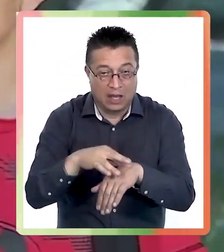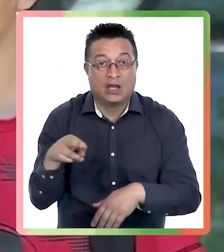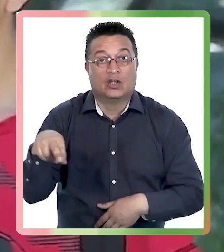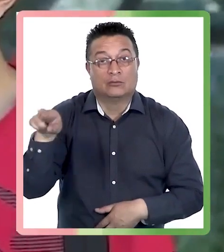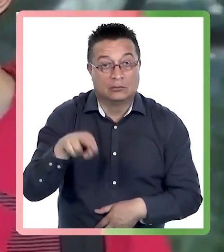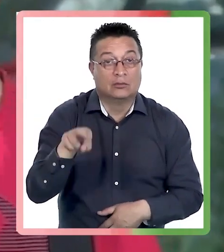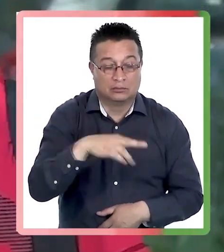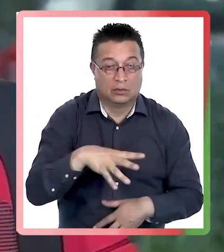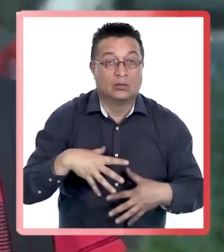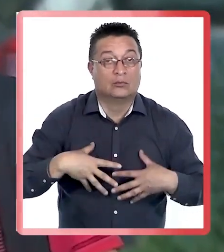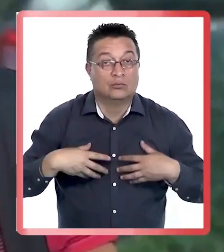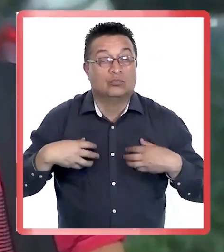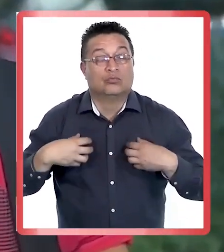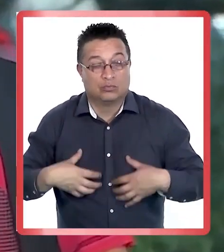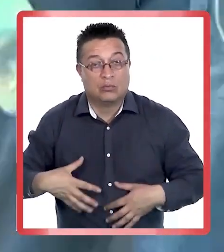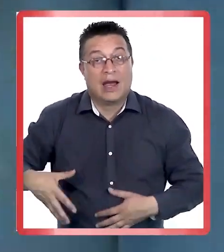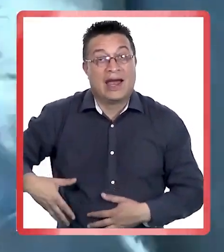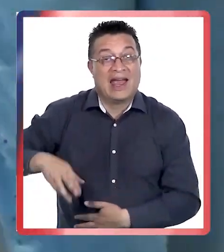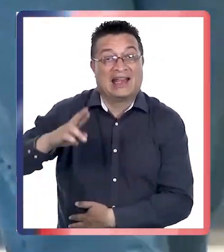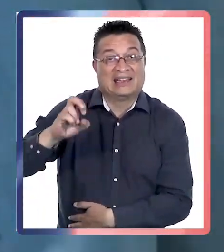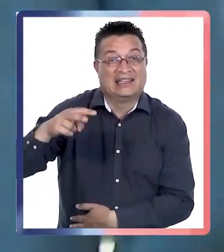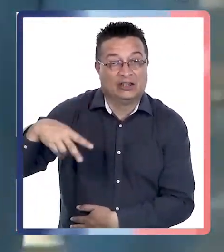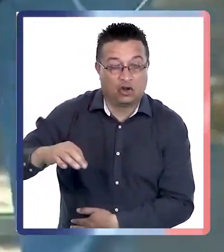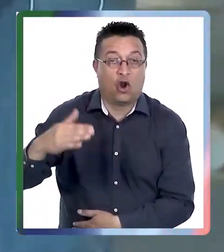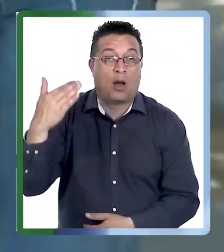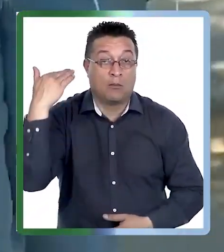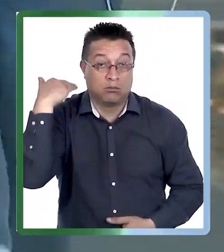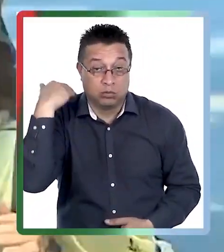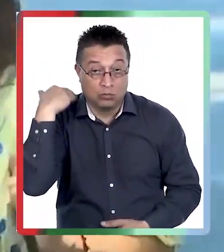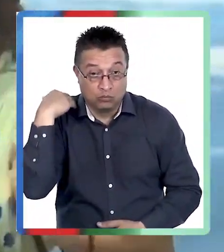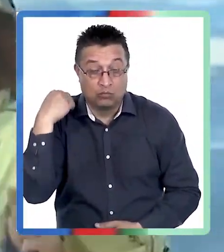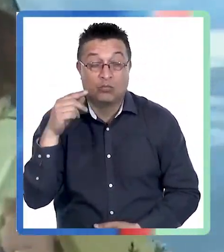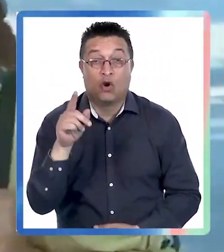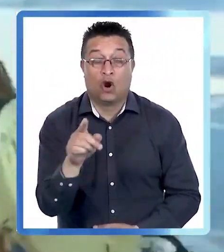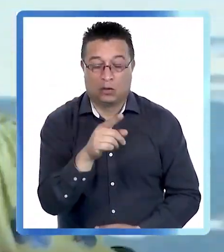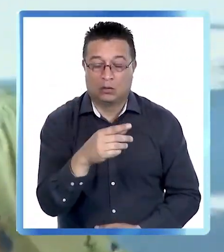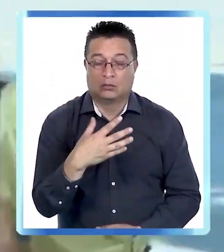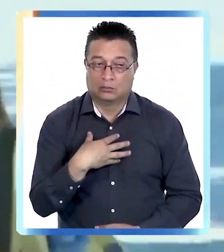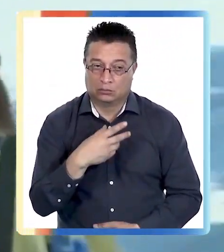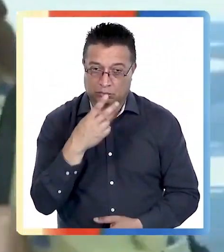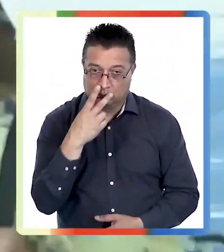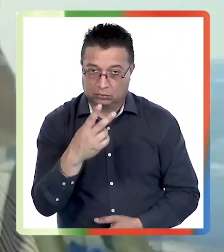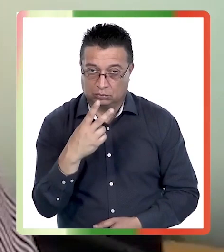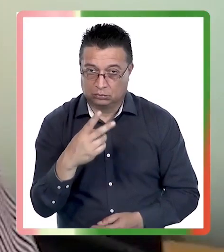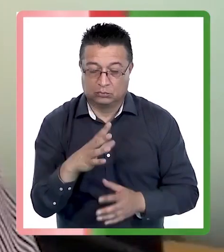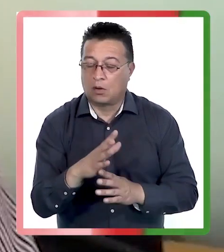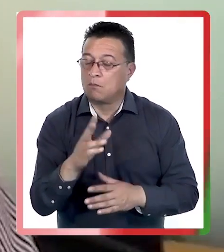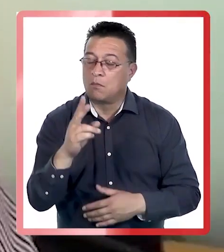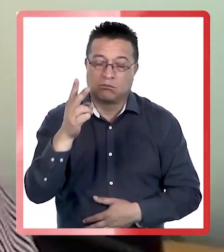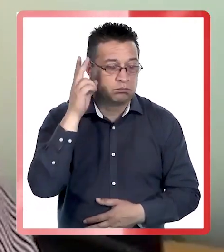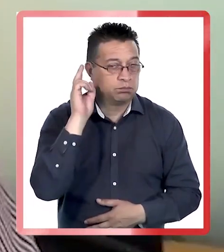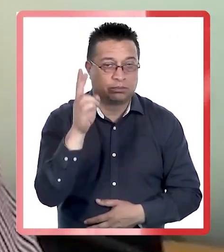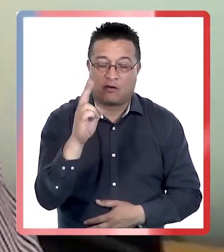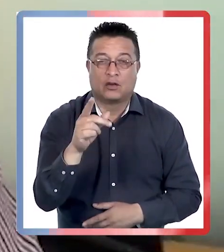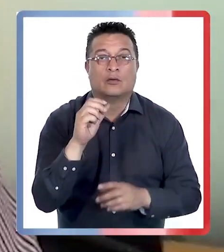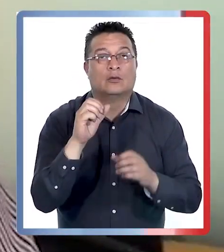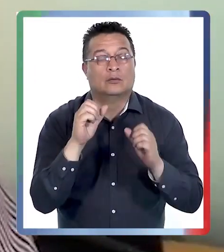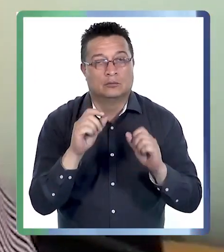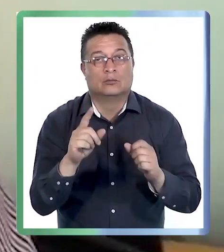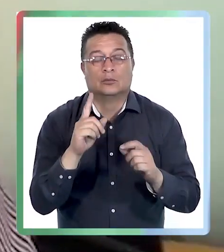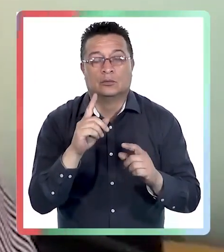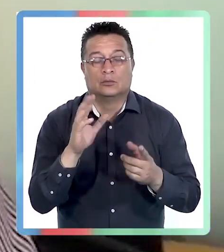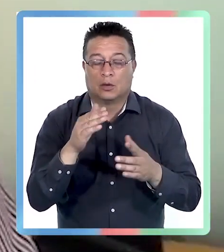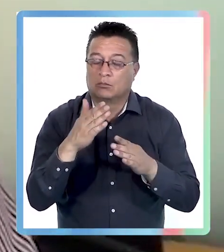enfermedades crónicas respiratorias, renales, pulmonares, está, a mi juicio, estrictamente prohibido